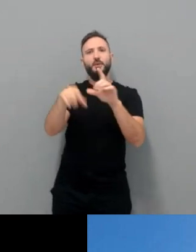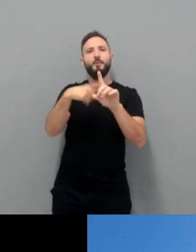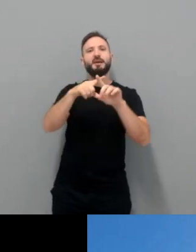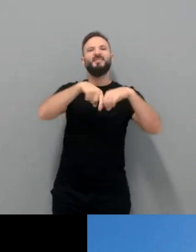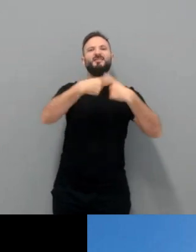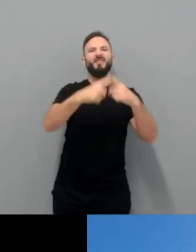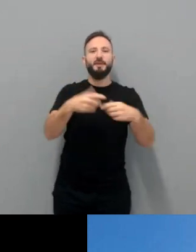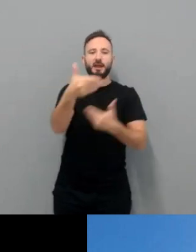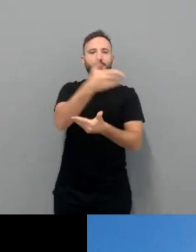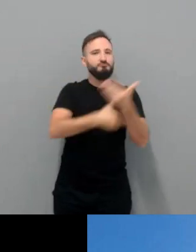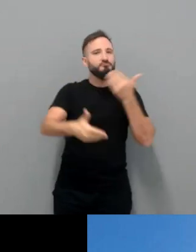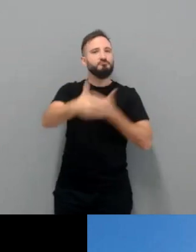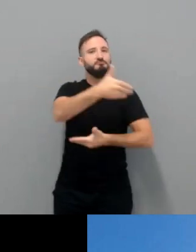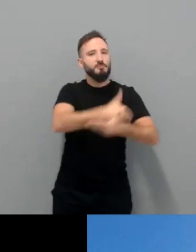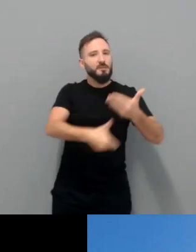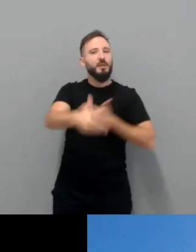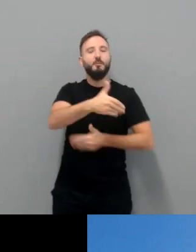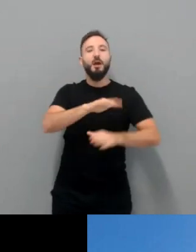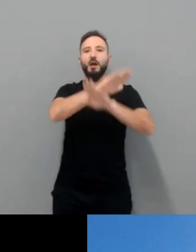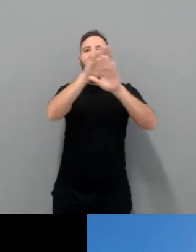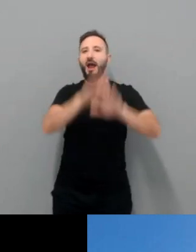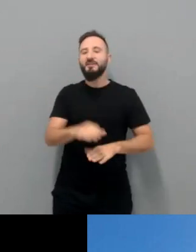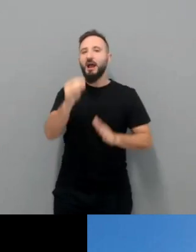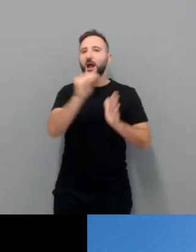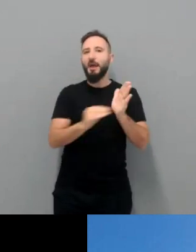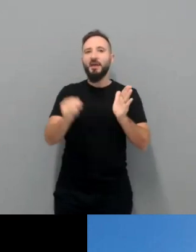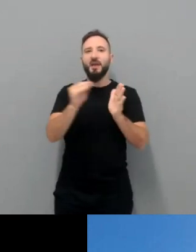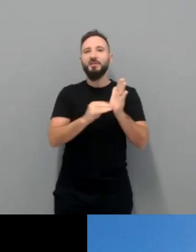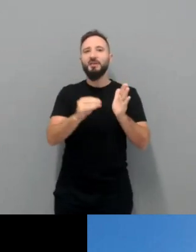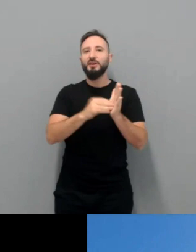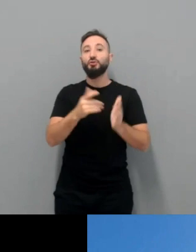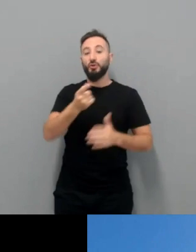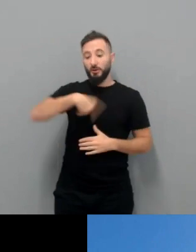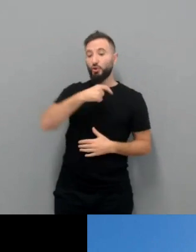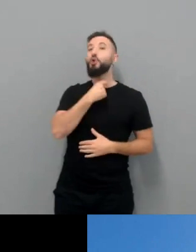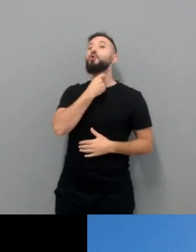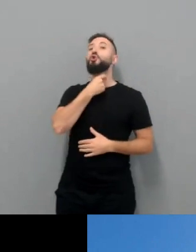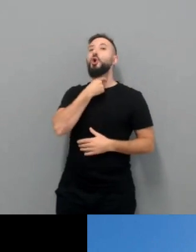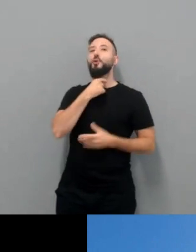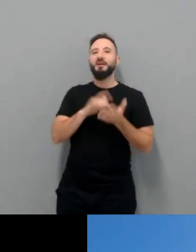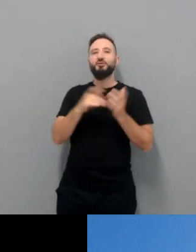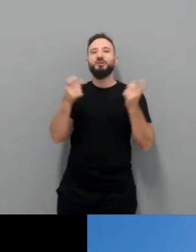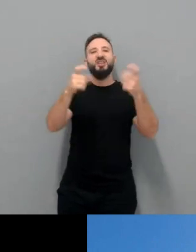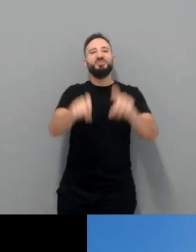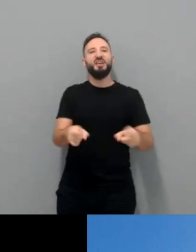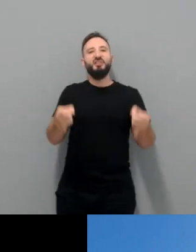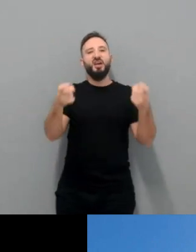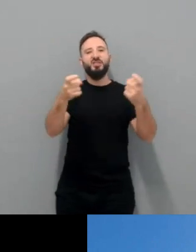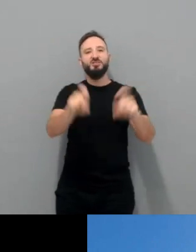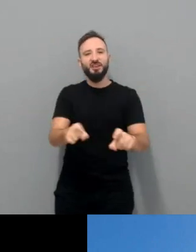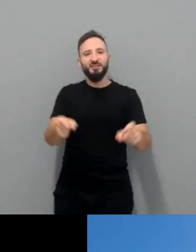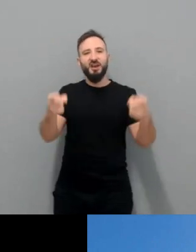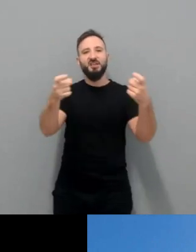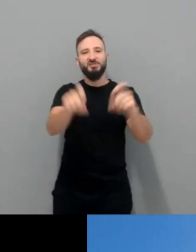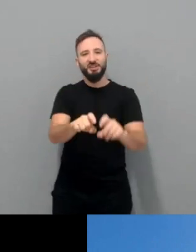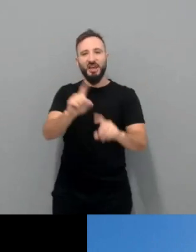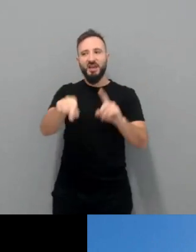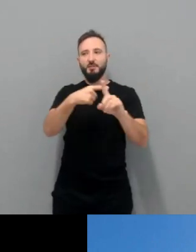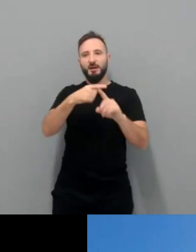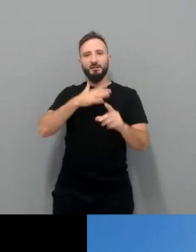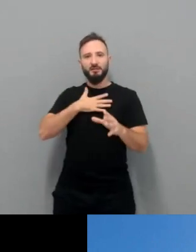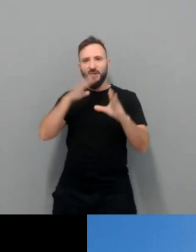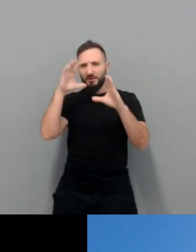que al final muchas veces como logopedas trabajamos en sesiones y como que nos centramos mucho en